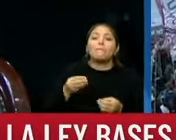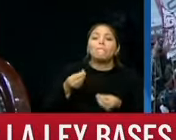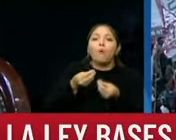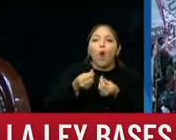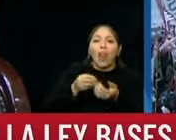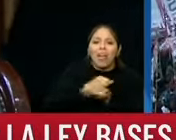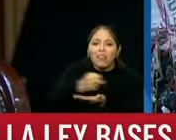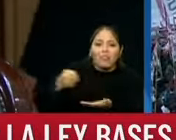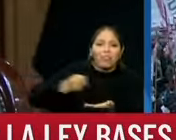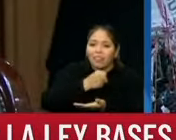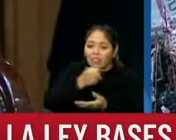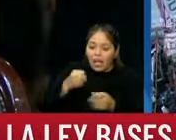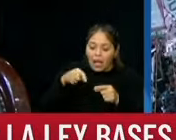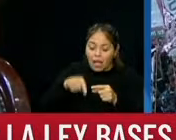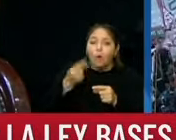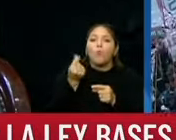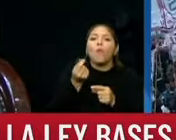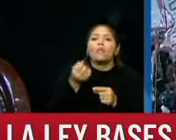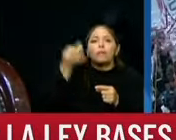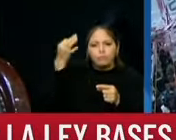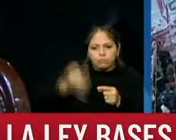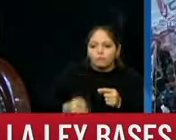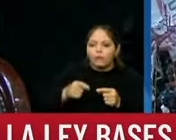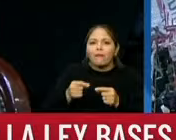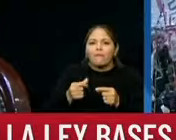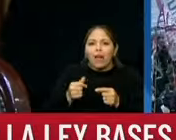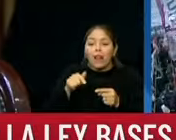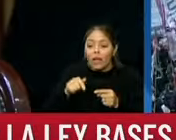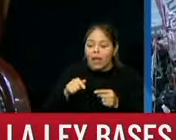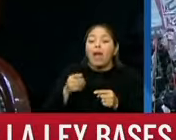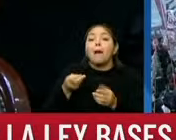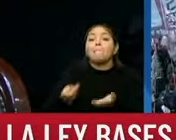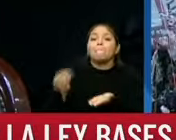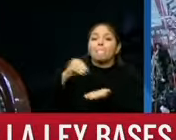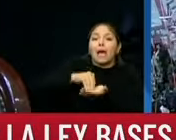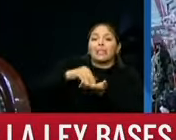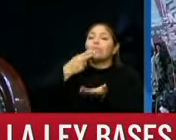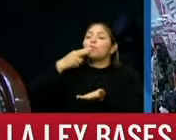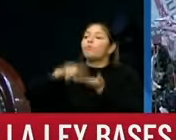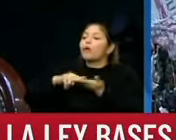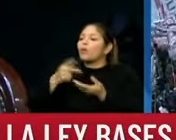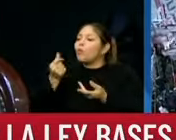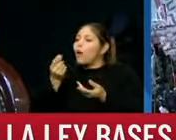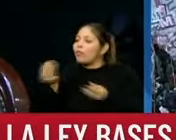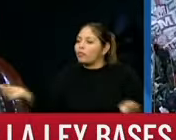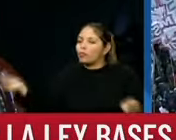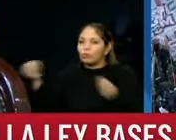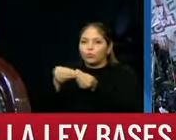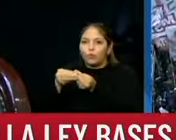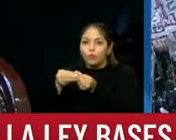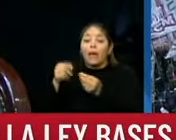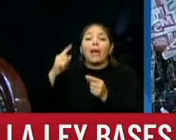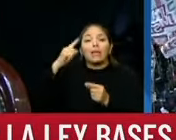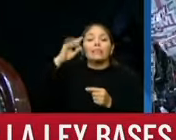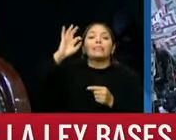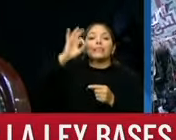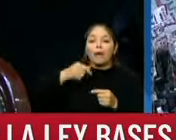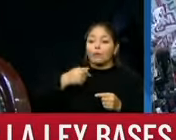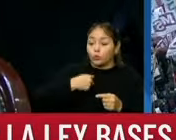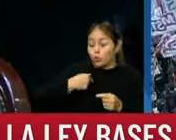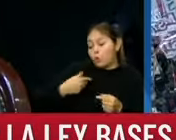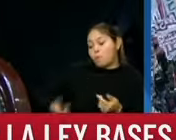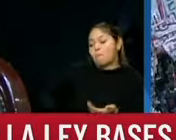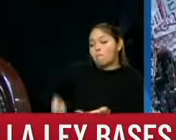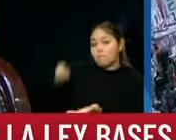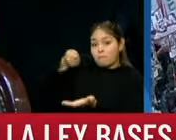Absolutamente. Si tenías unas líneas de fiebre e ibas a un lugar, esas. Directamente un asesino,